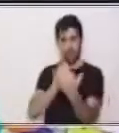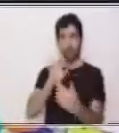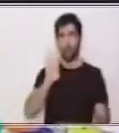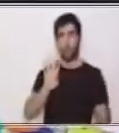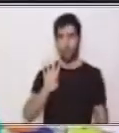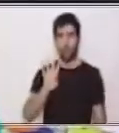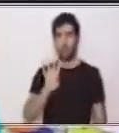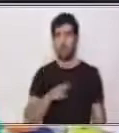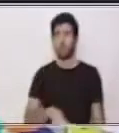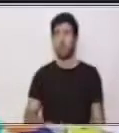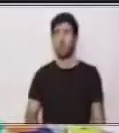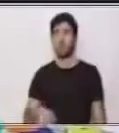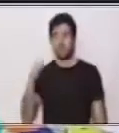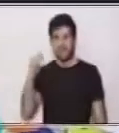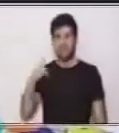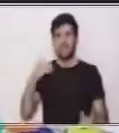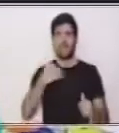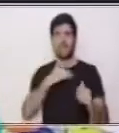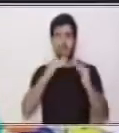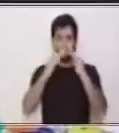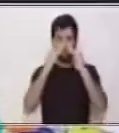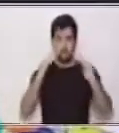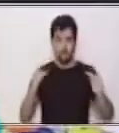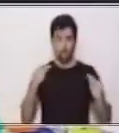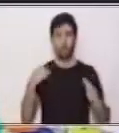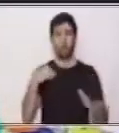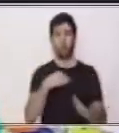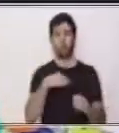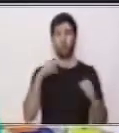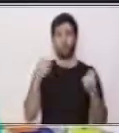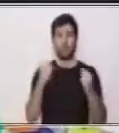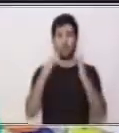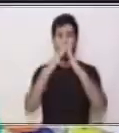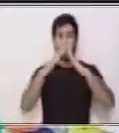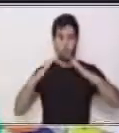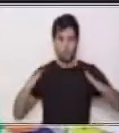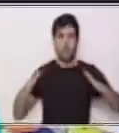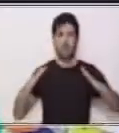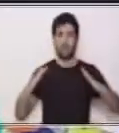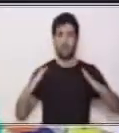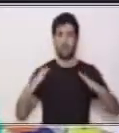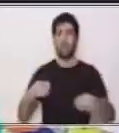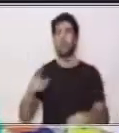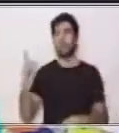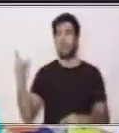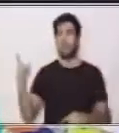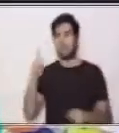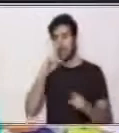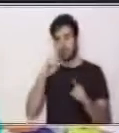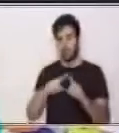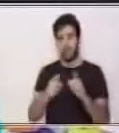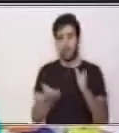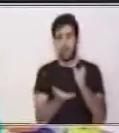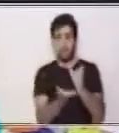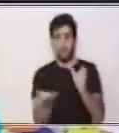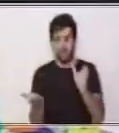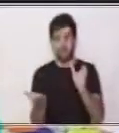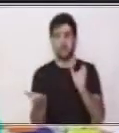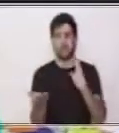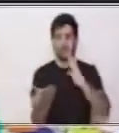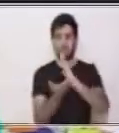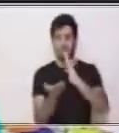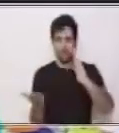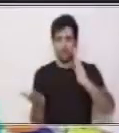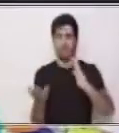este caso de la pirámide que formamos y la base que es donde está ubicada. Muy bien, entonces